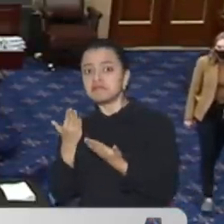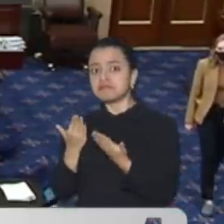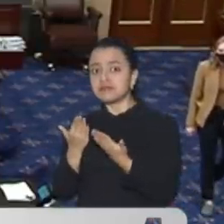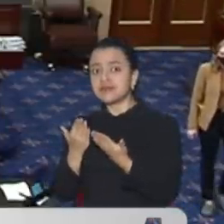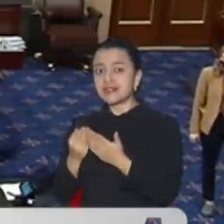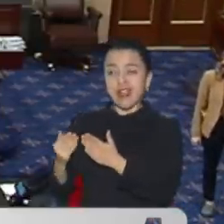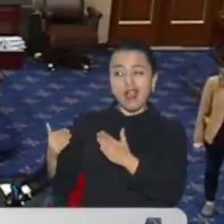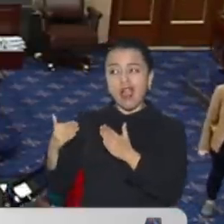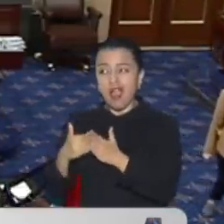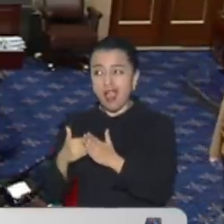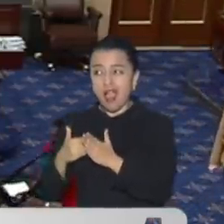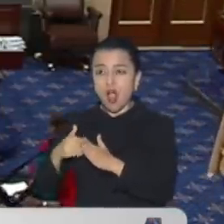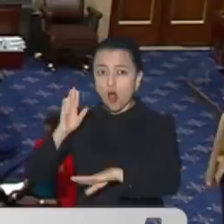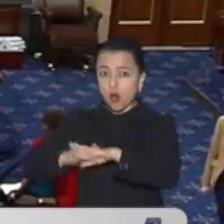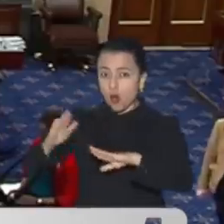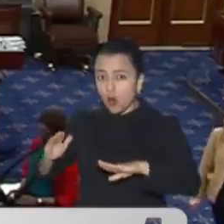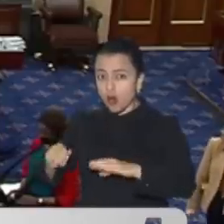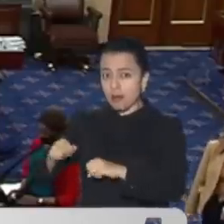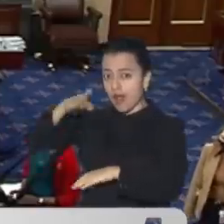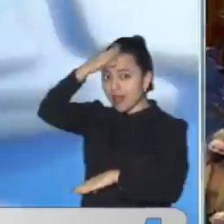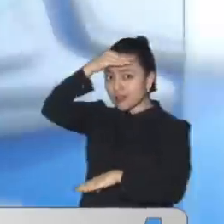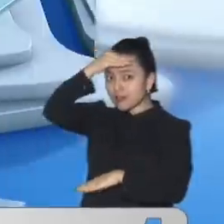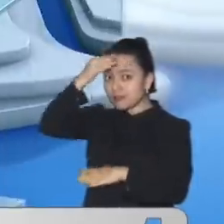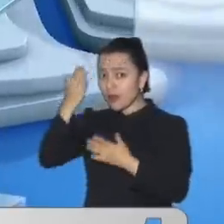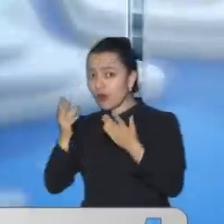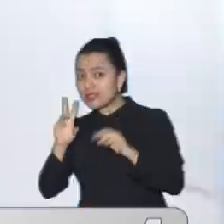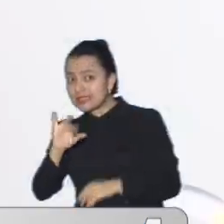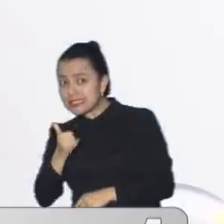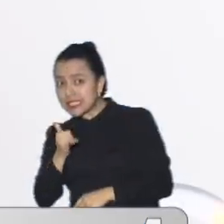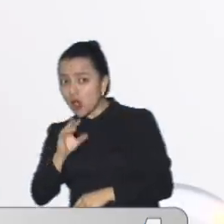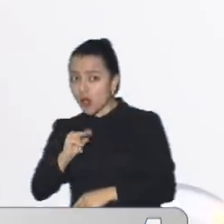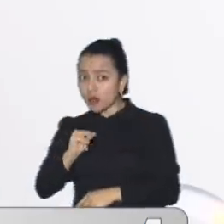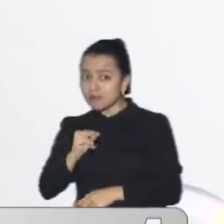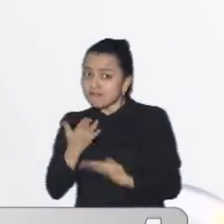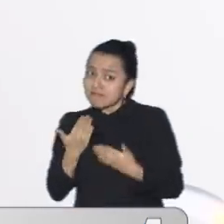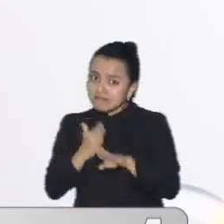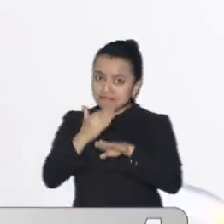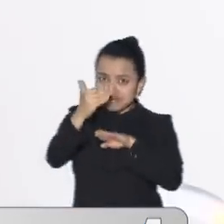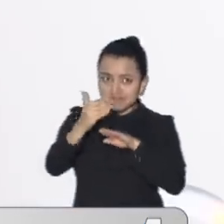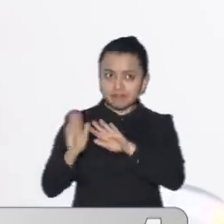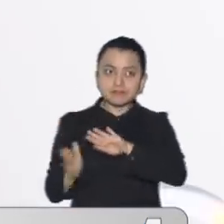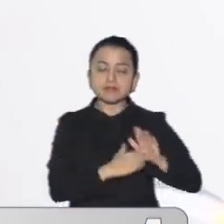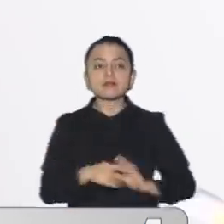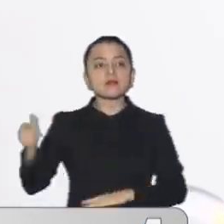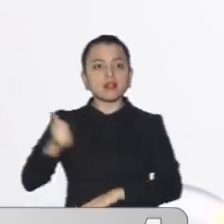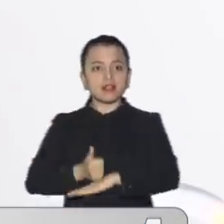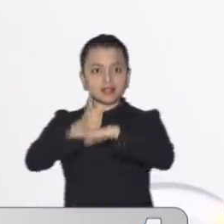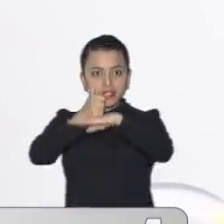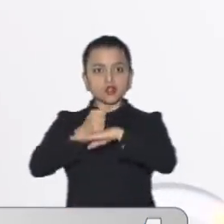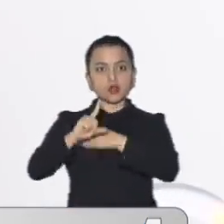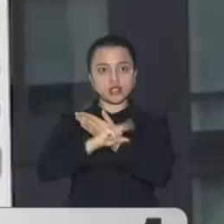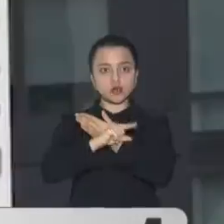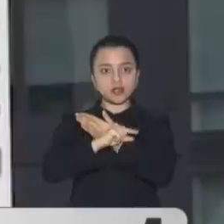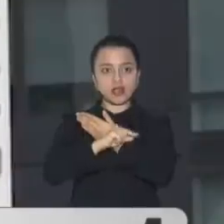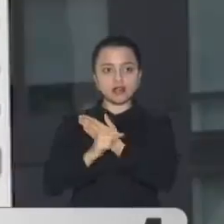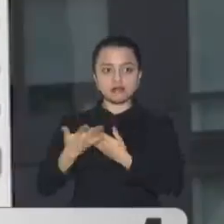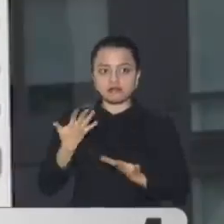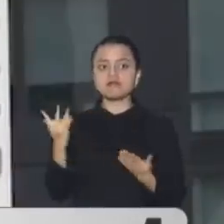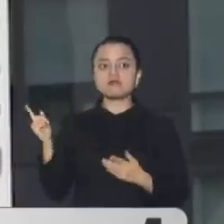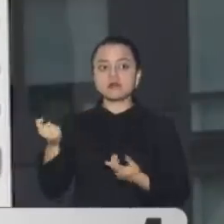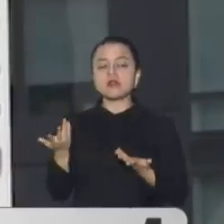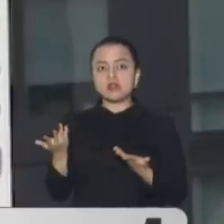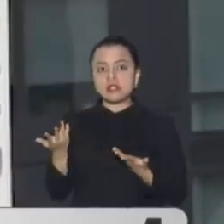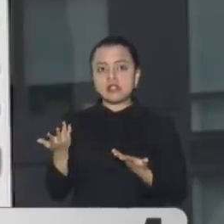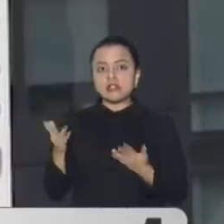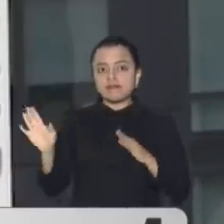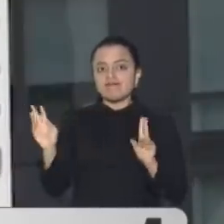de condenar al mandatario saliente en público. El director ejecutivo de Twitter, Jack Dorsey, afirmó que